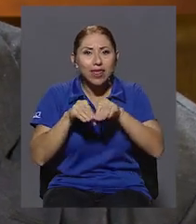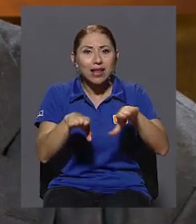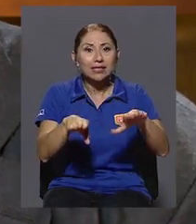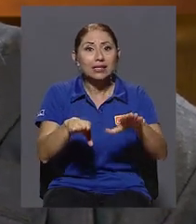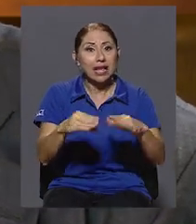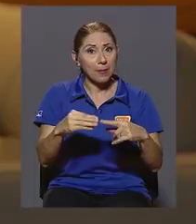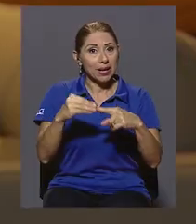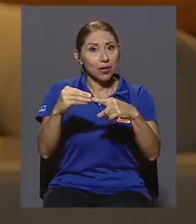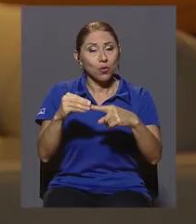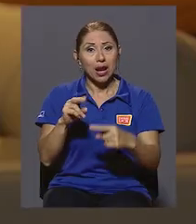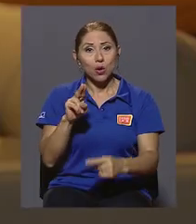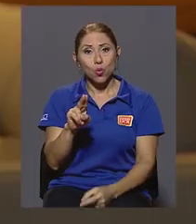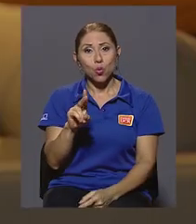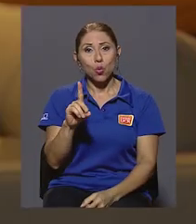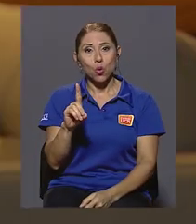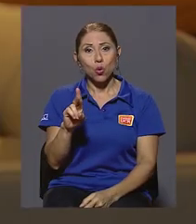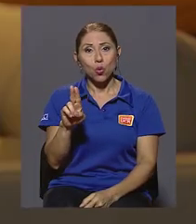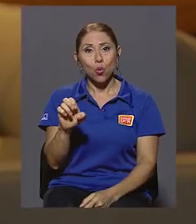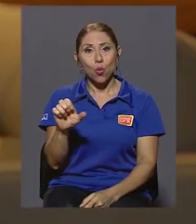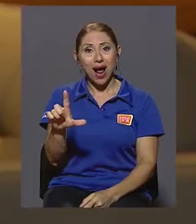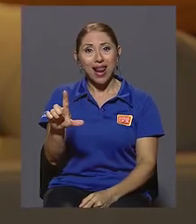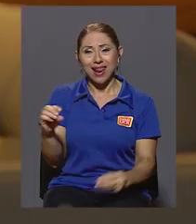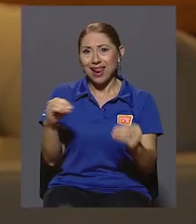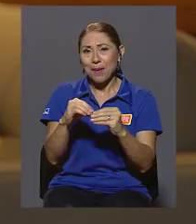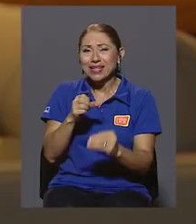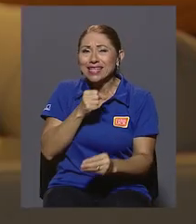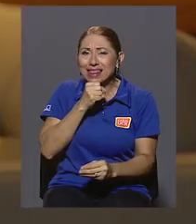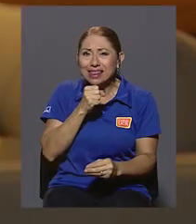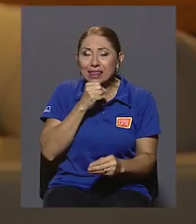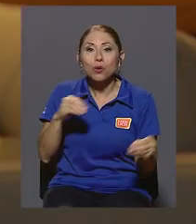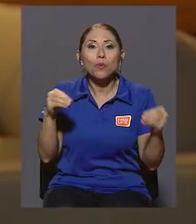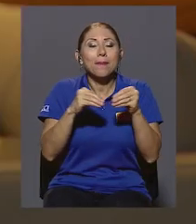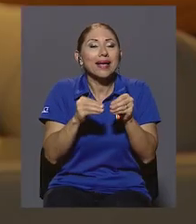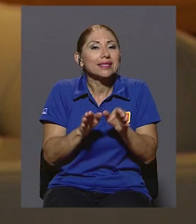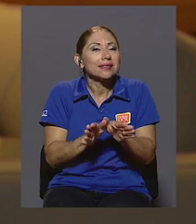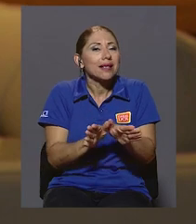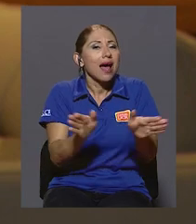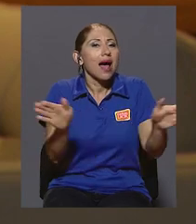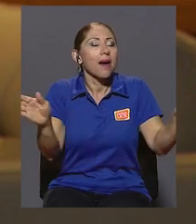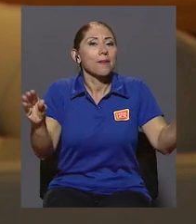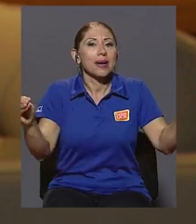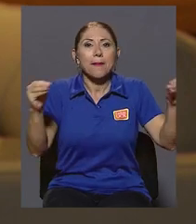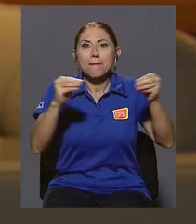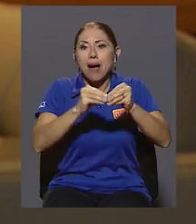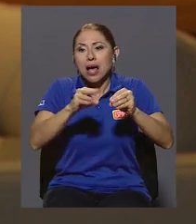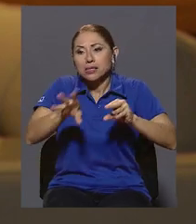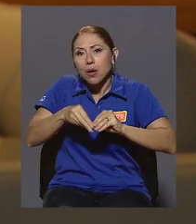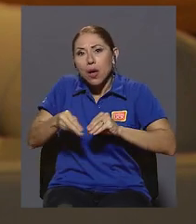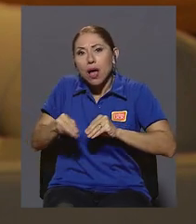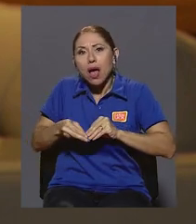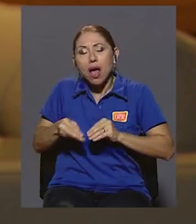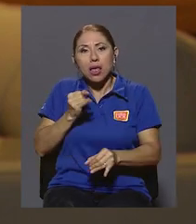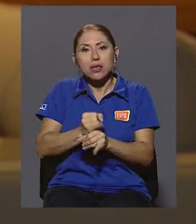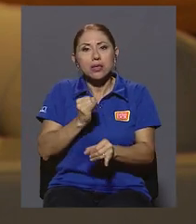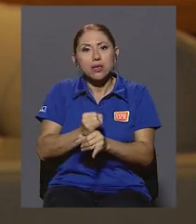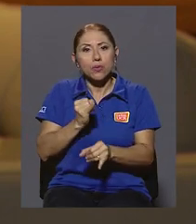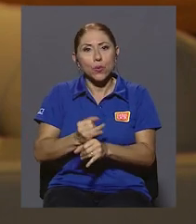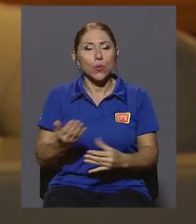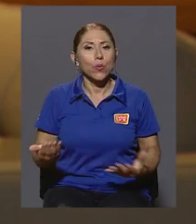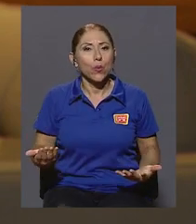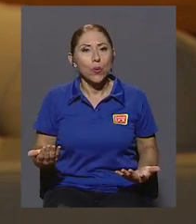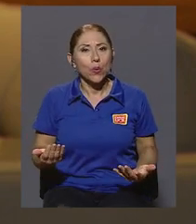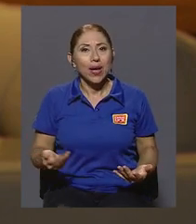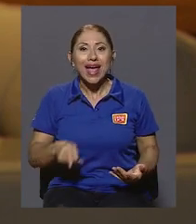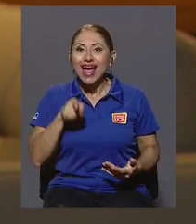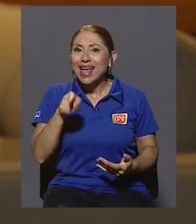en particular UDUAL, que es la más antigua, pero además es la más amplia, la mayor en número de instituciones, es